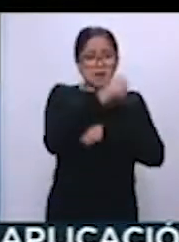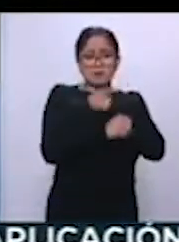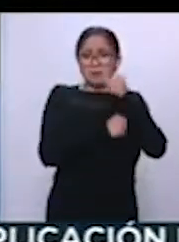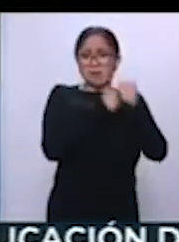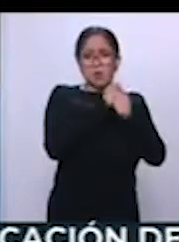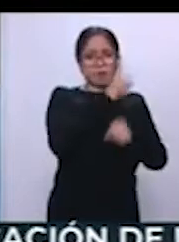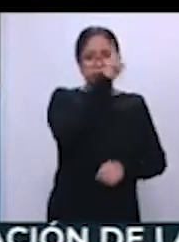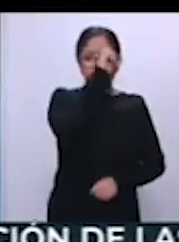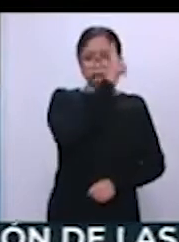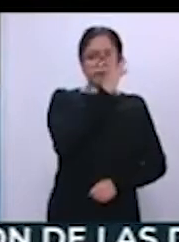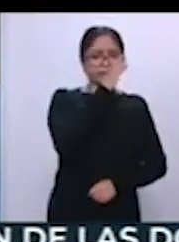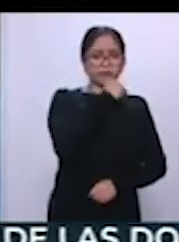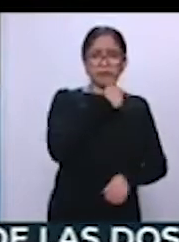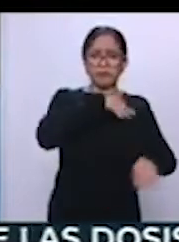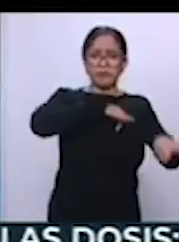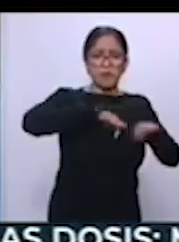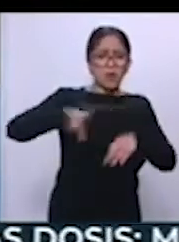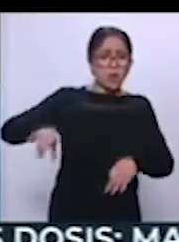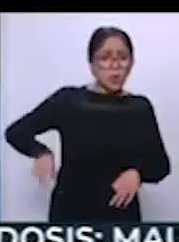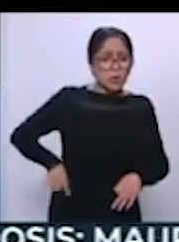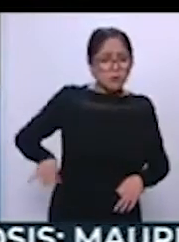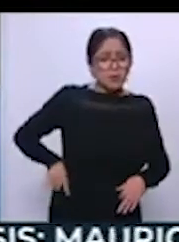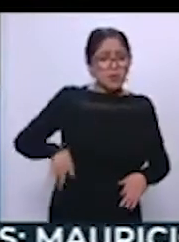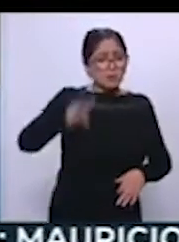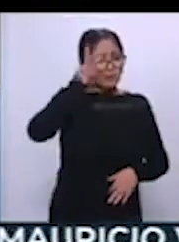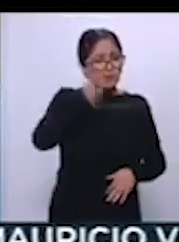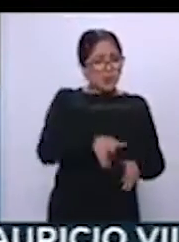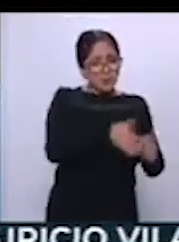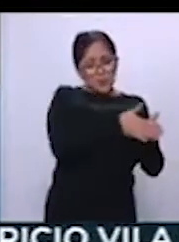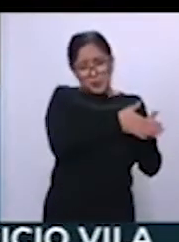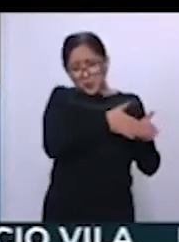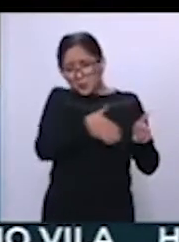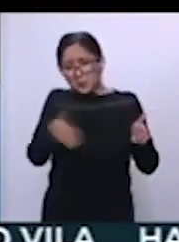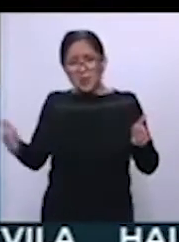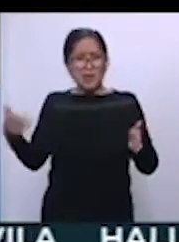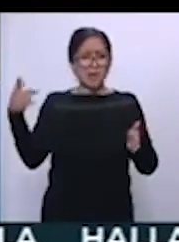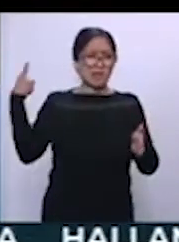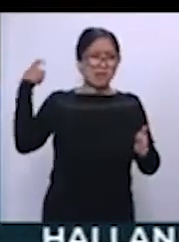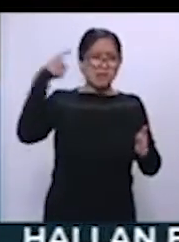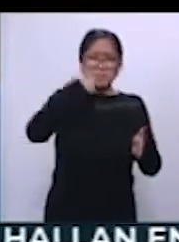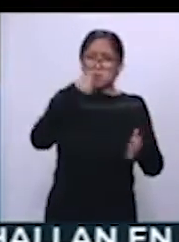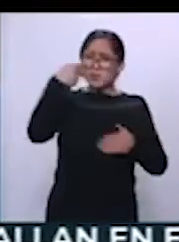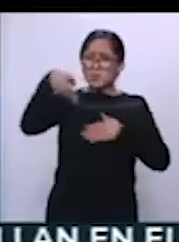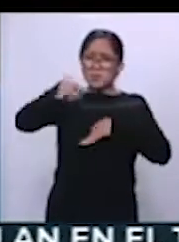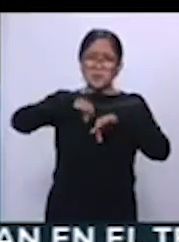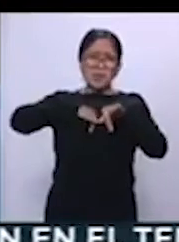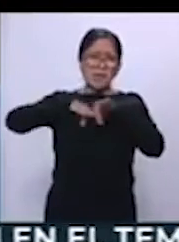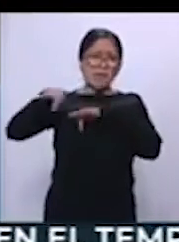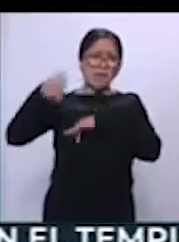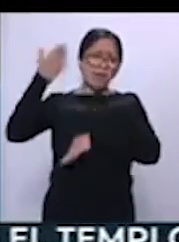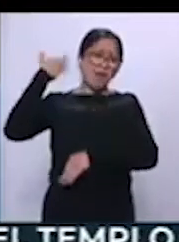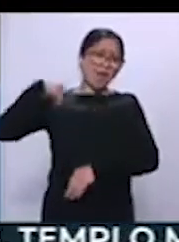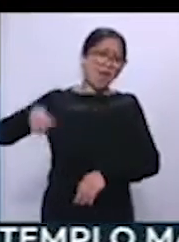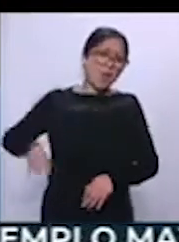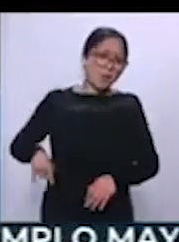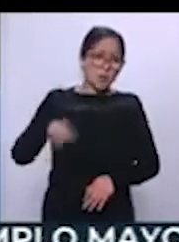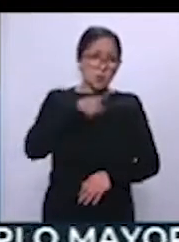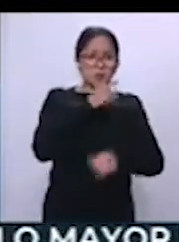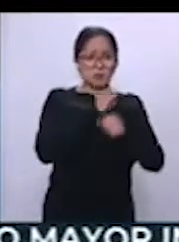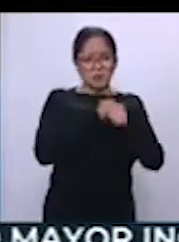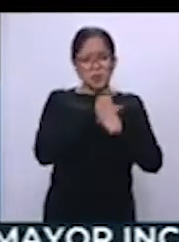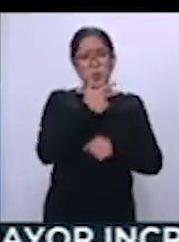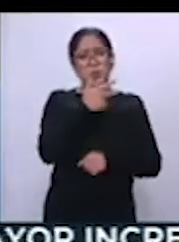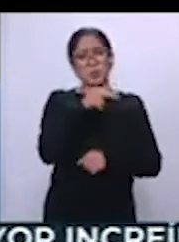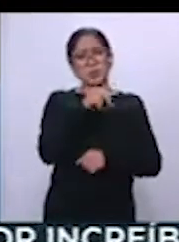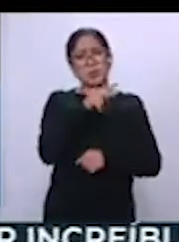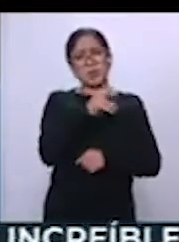suena muy tibio con esta larga historia oscura que tú nos acabas de mencionar y que investigaste. Gustavo, muchísimas gracias por